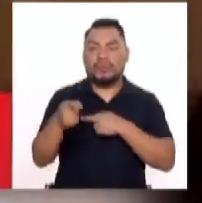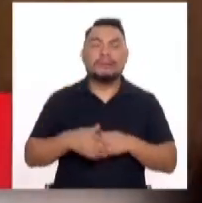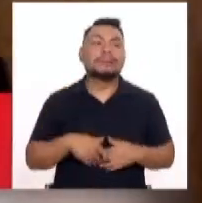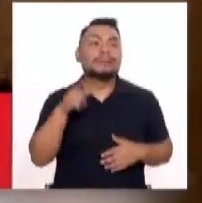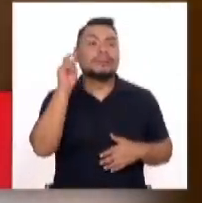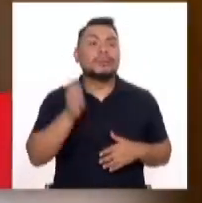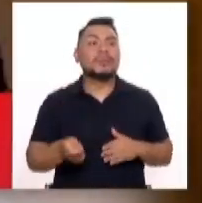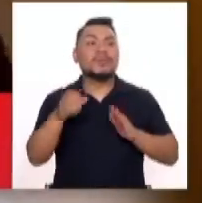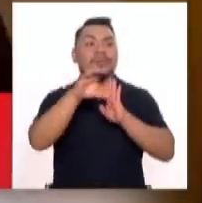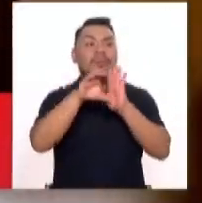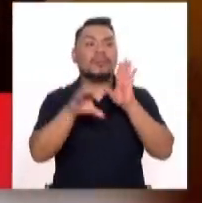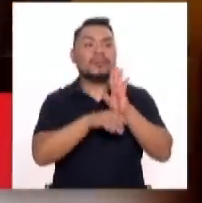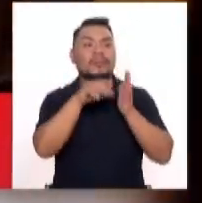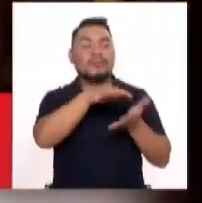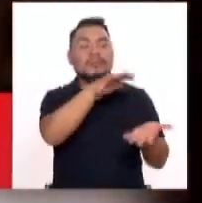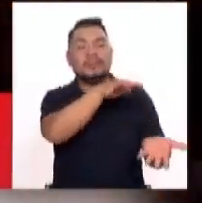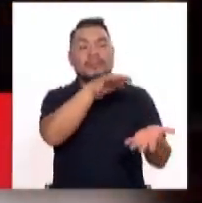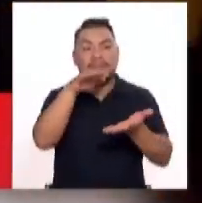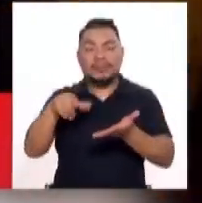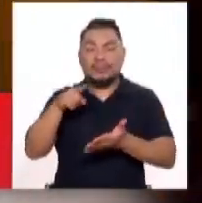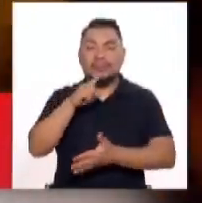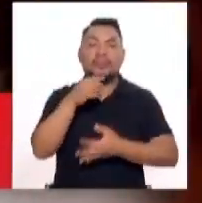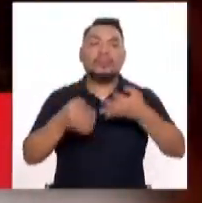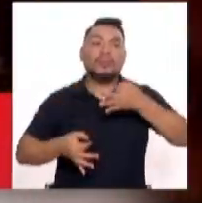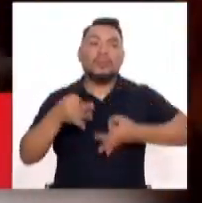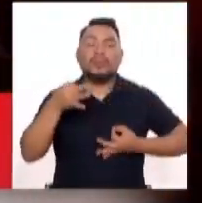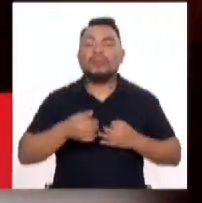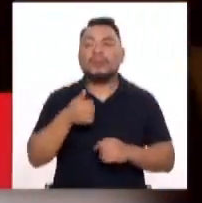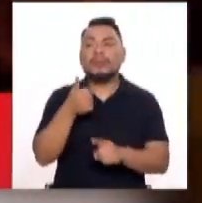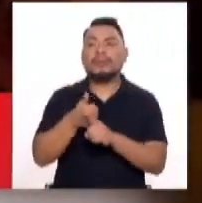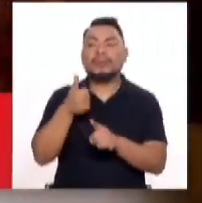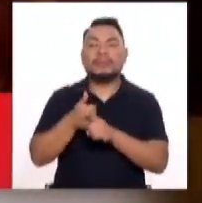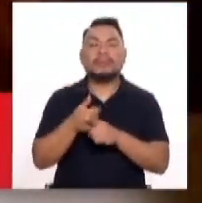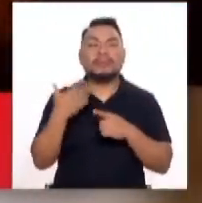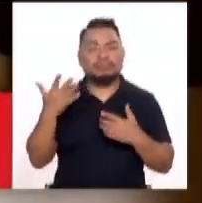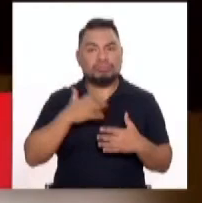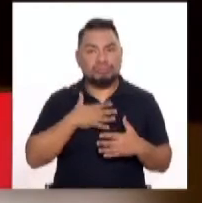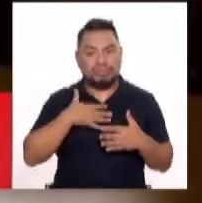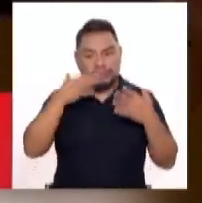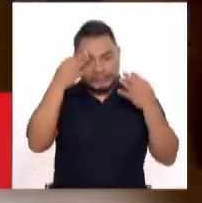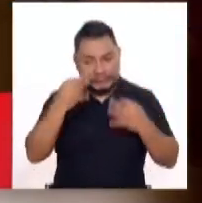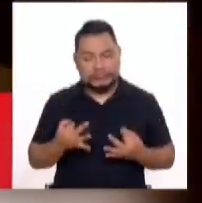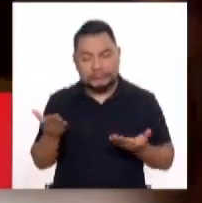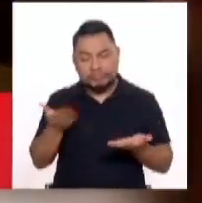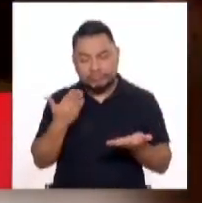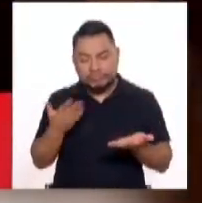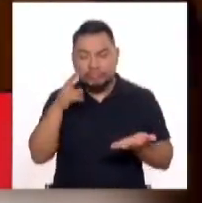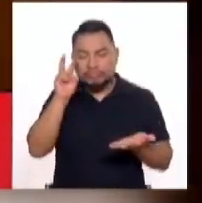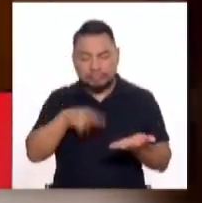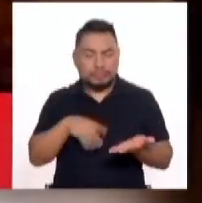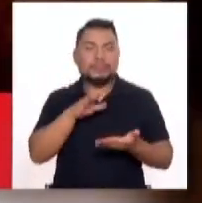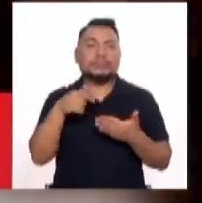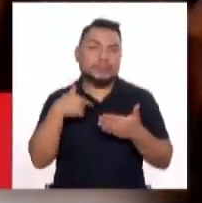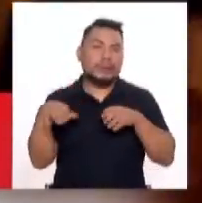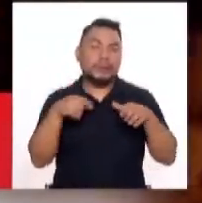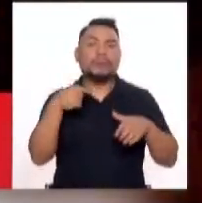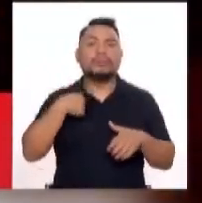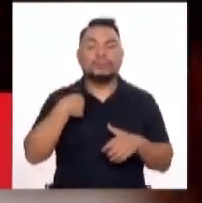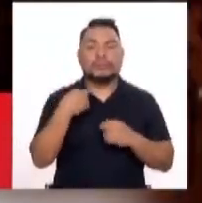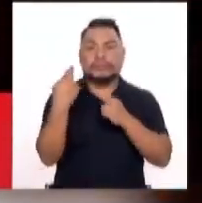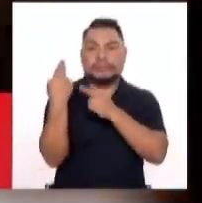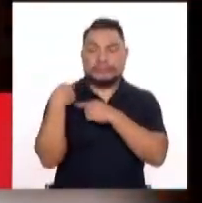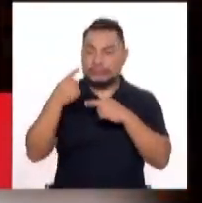de que el juzgado actúe conforme a sus atribuciones. Y es lo que estamos haciendo. Actuar conforme a nuestras atribuciones, es